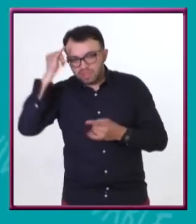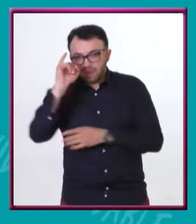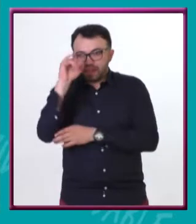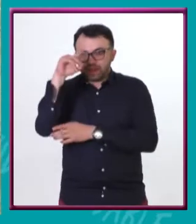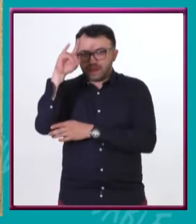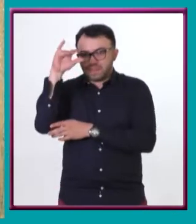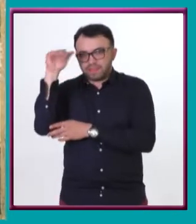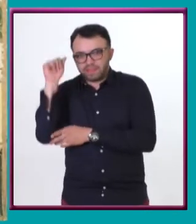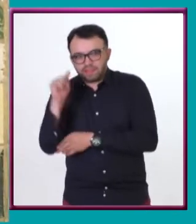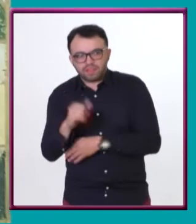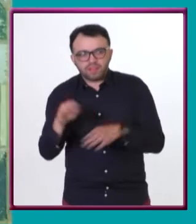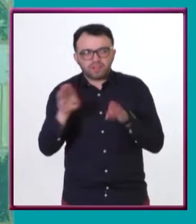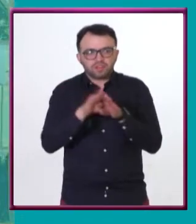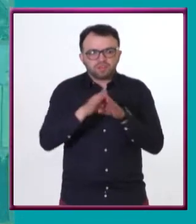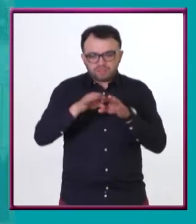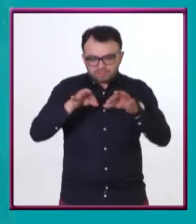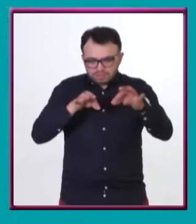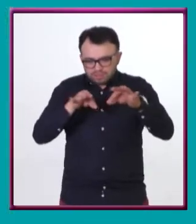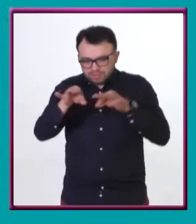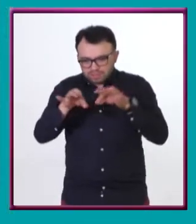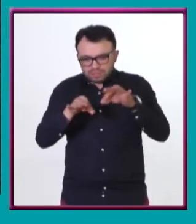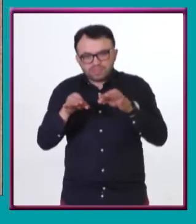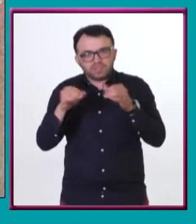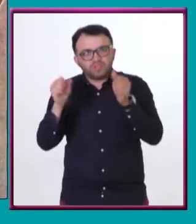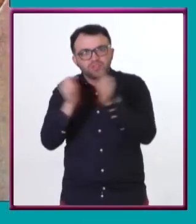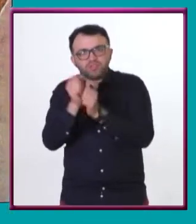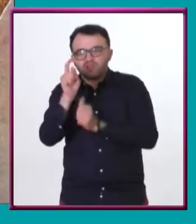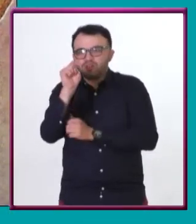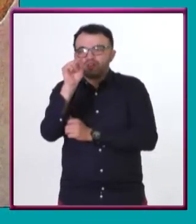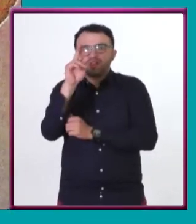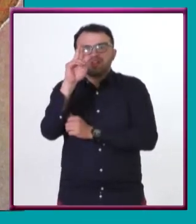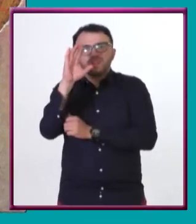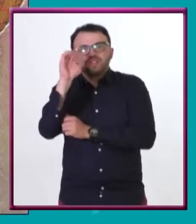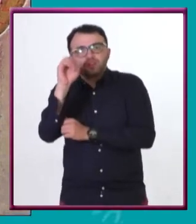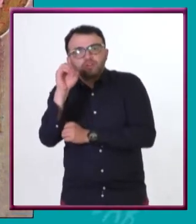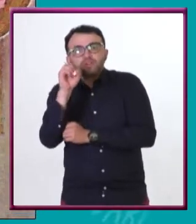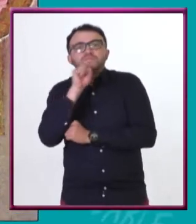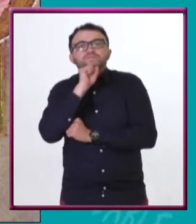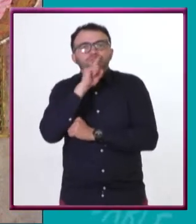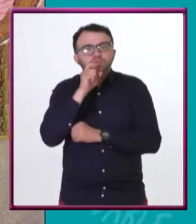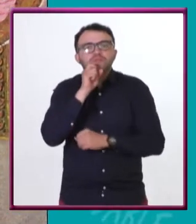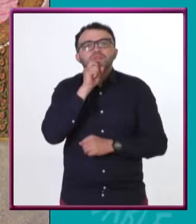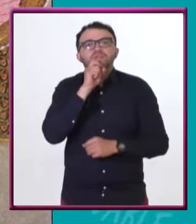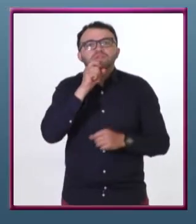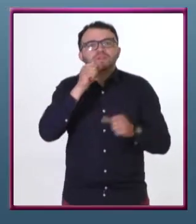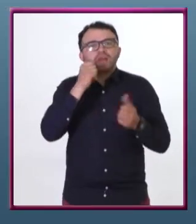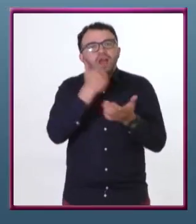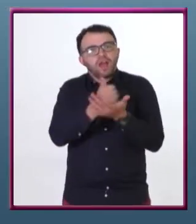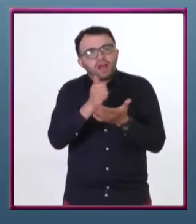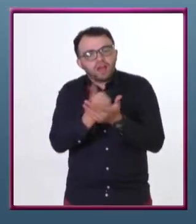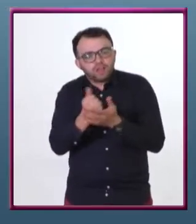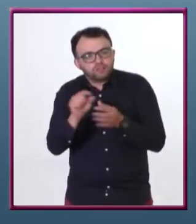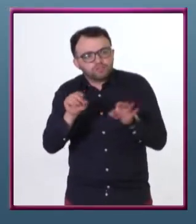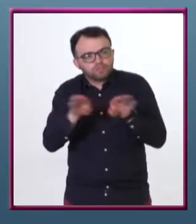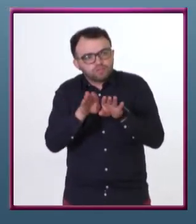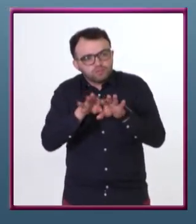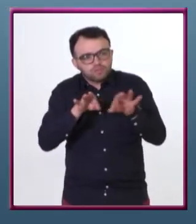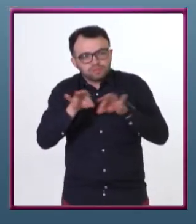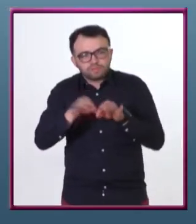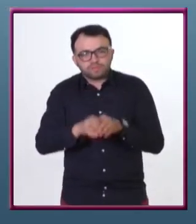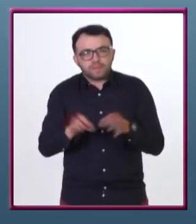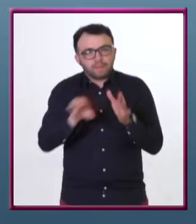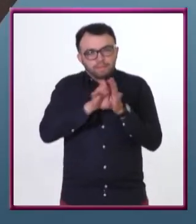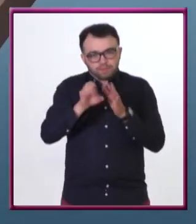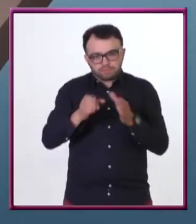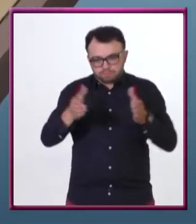el ajedrez. A veces hasta las cuentan con arroz, pero la idea básica del problema es la misma. Si se colocara en un